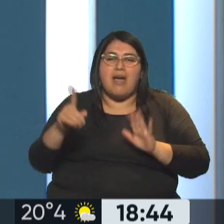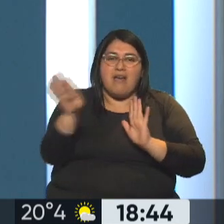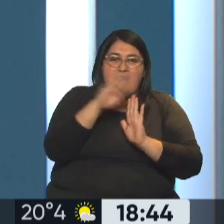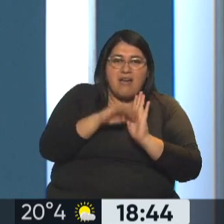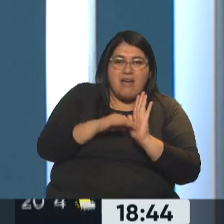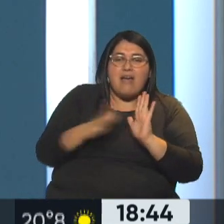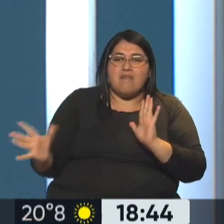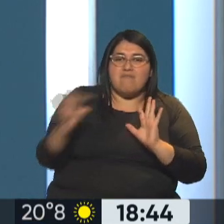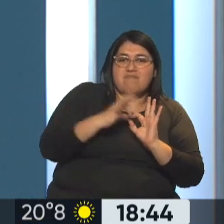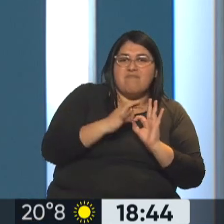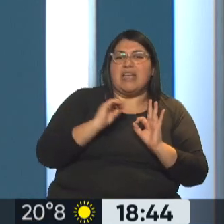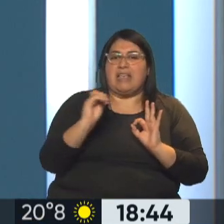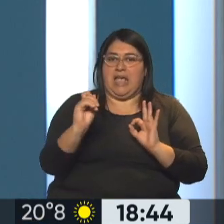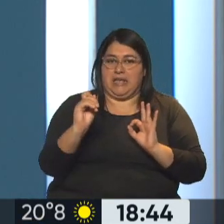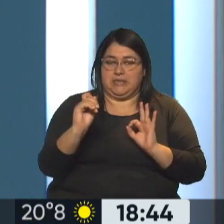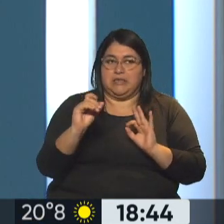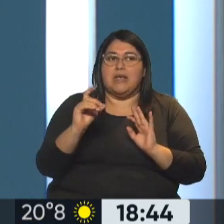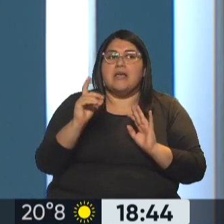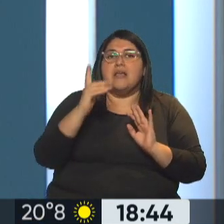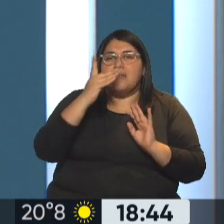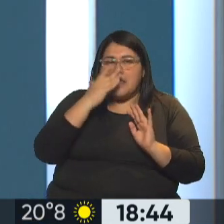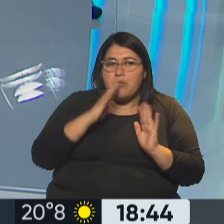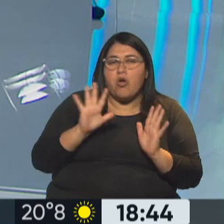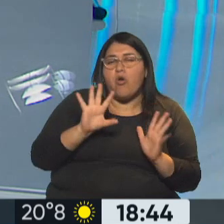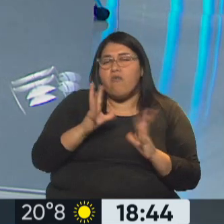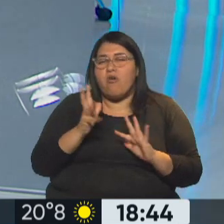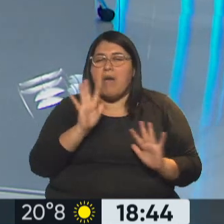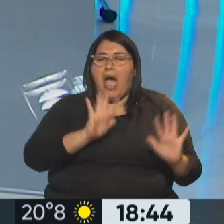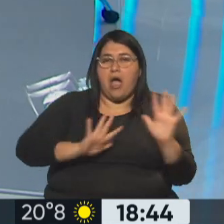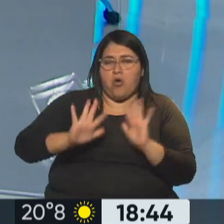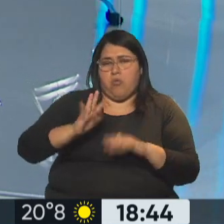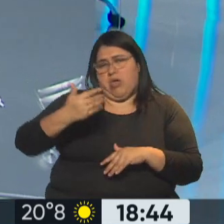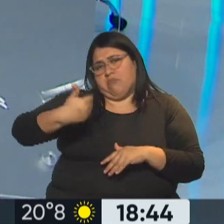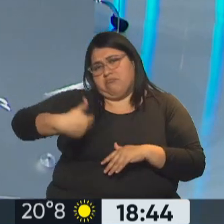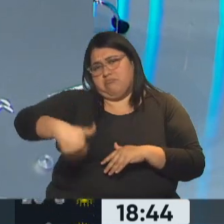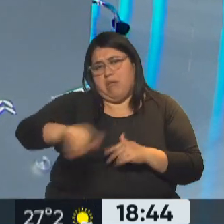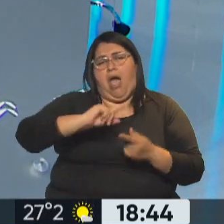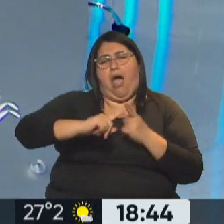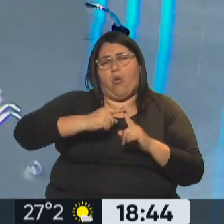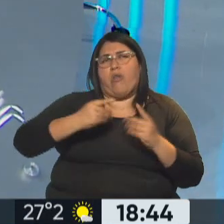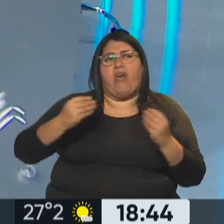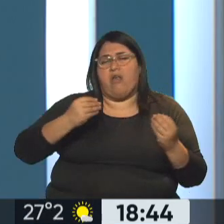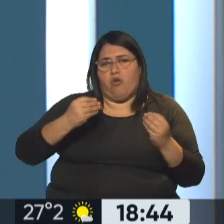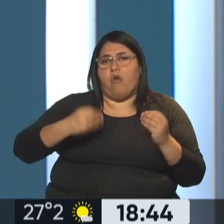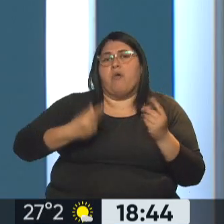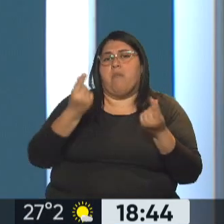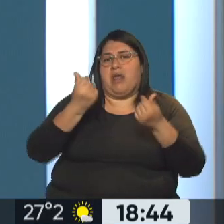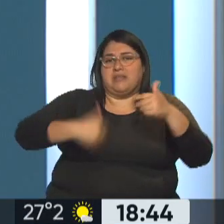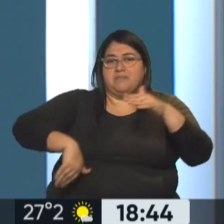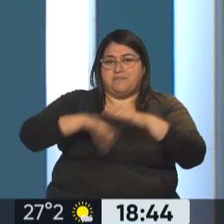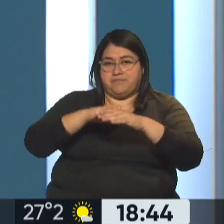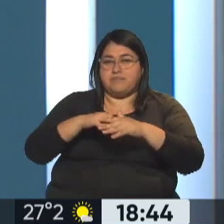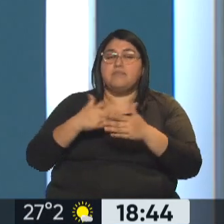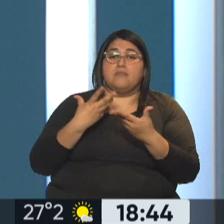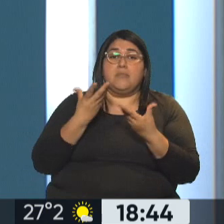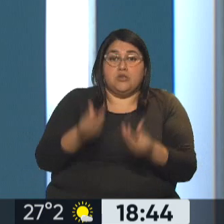se termina de implementar la medida, si van a acordar, hasta cierto tope, digamos, de subsidio con